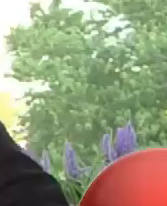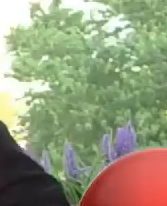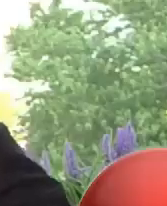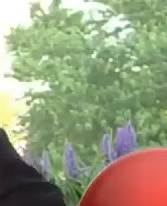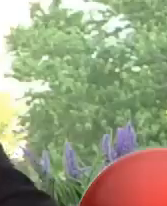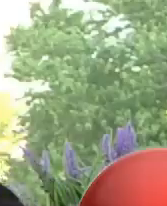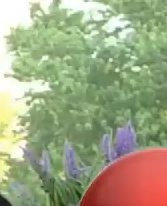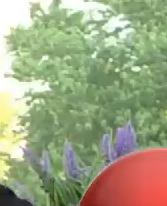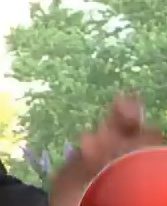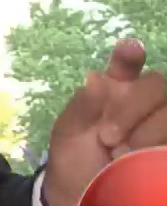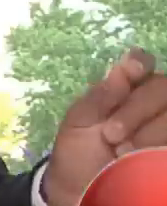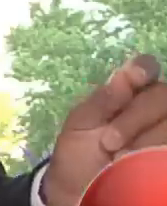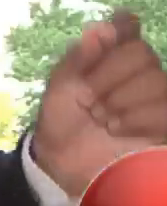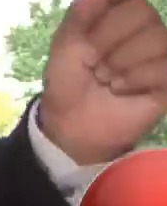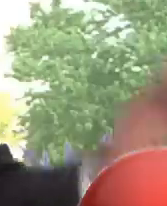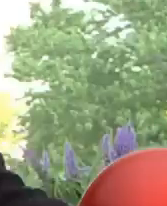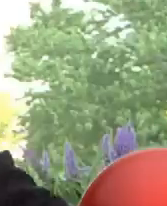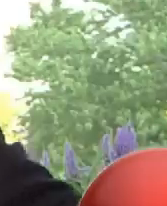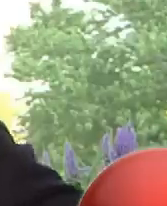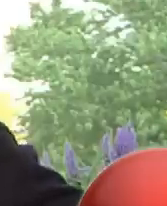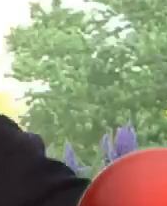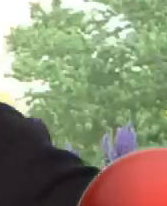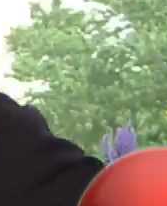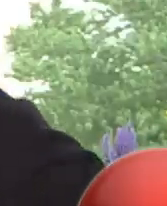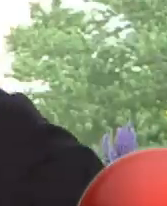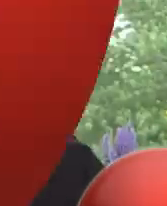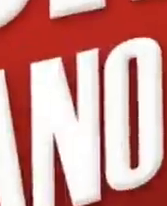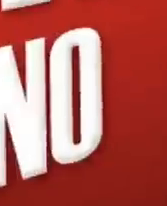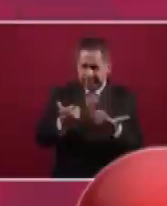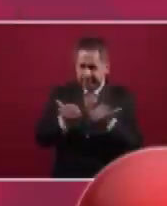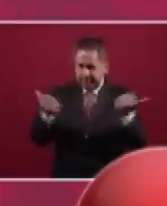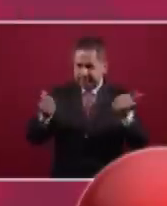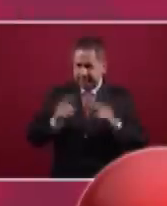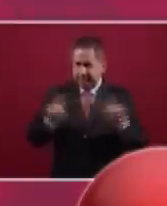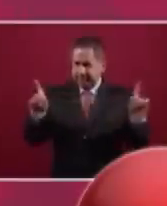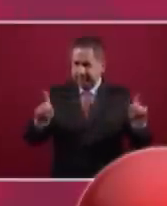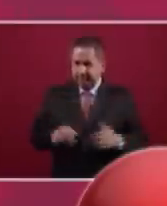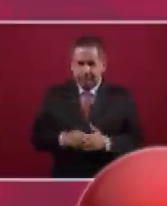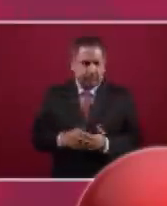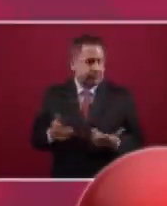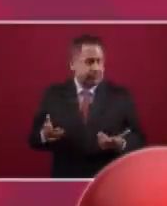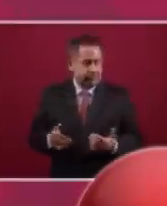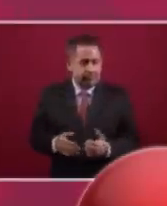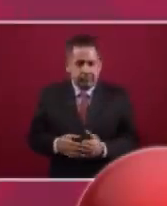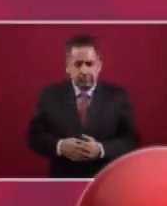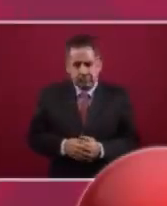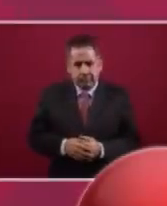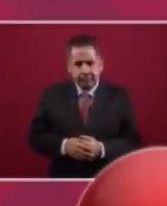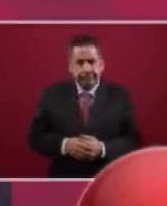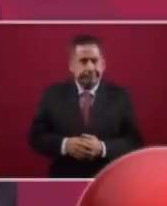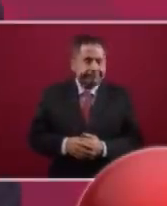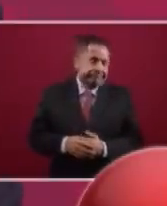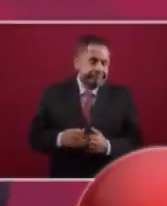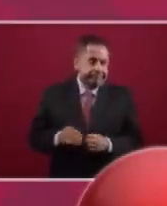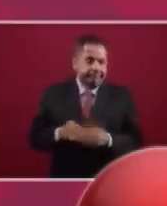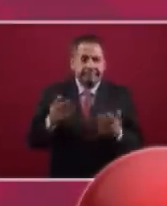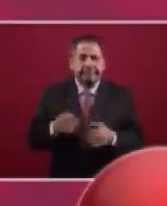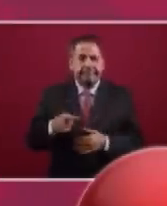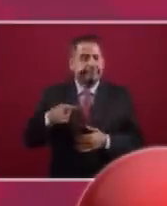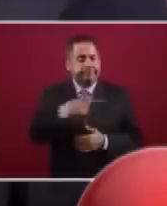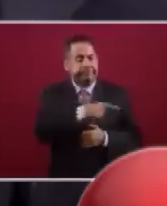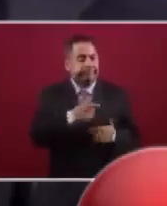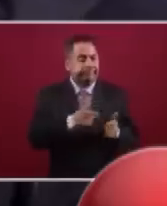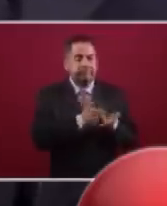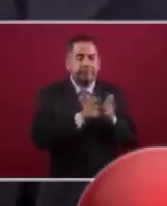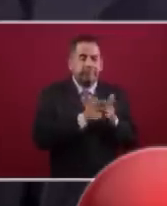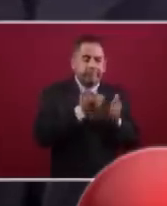vamos deshojando la margarita aquí en Sin Censura. Claro que hay